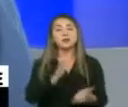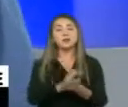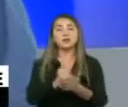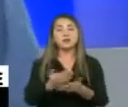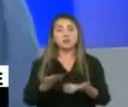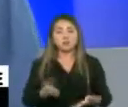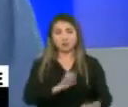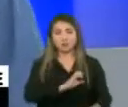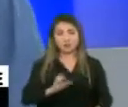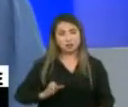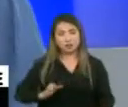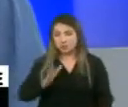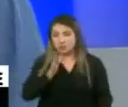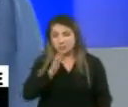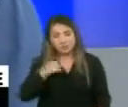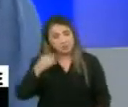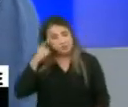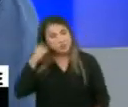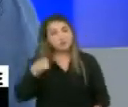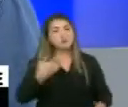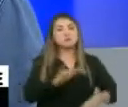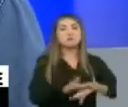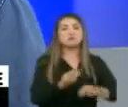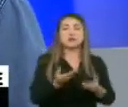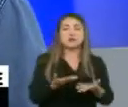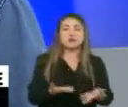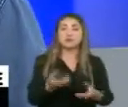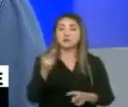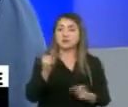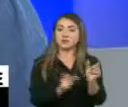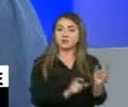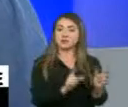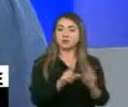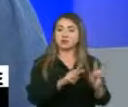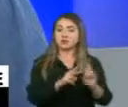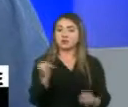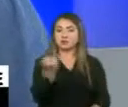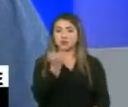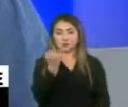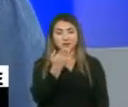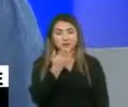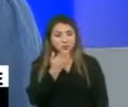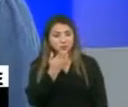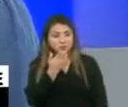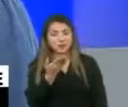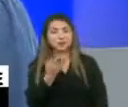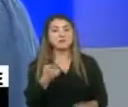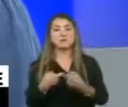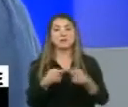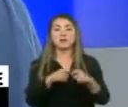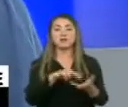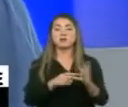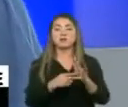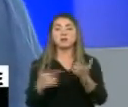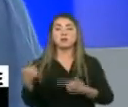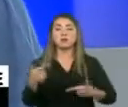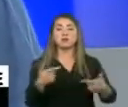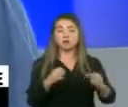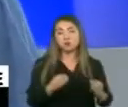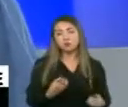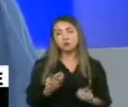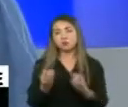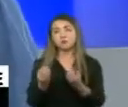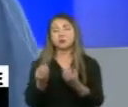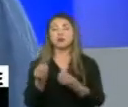Estado. Yo no sé qué hay detrás de una petición, no en este caso de la persona que la hace individualmente, sino que de la pelea política que se puede producir a raíz de la